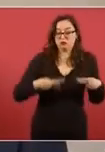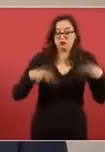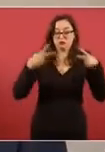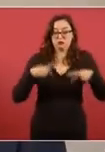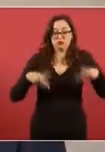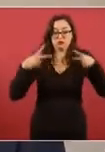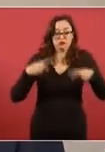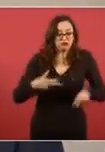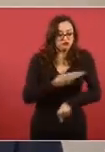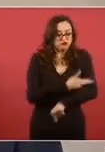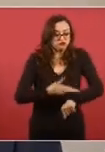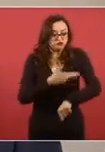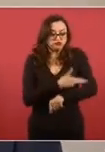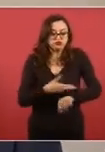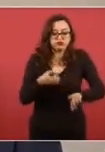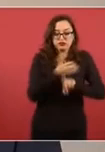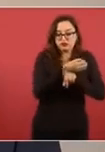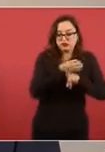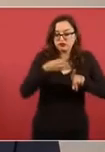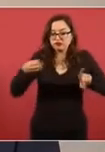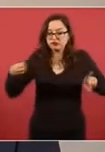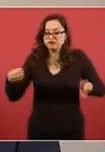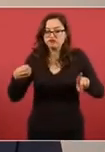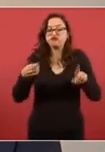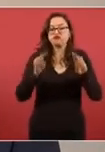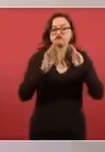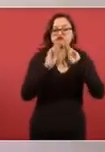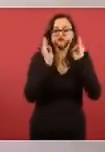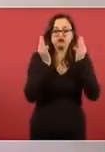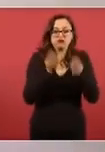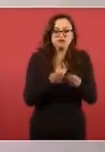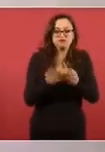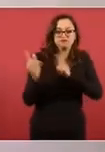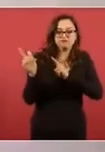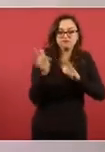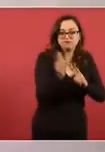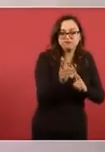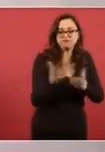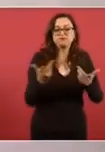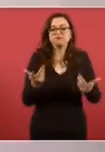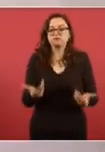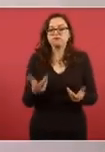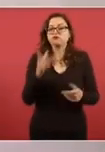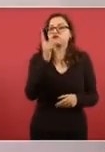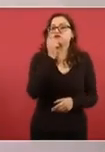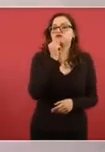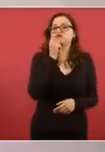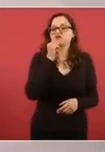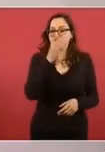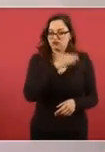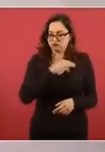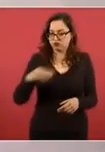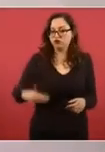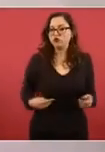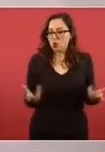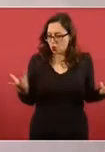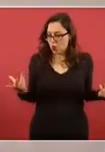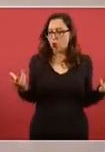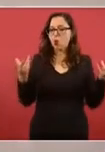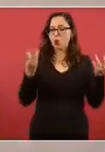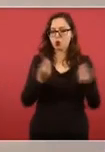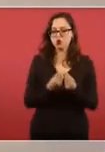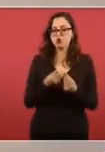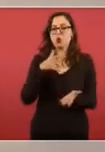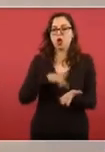estado, que en ningún momento existió comunicación alguna entre los estudiantes y el grupo delictivo